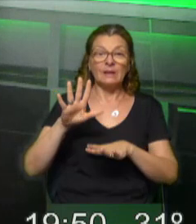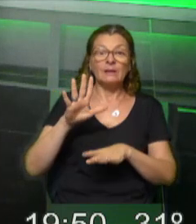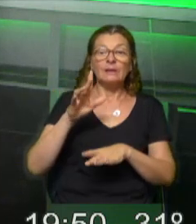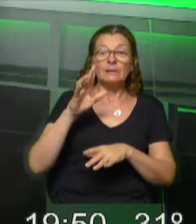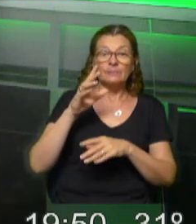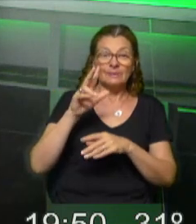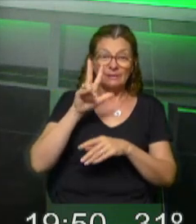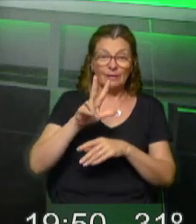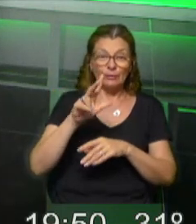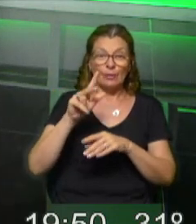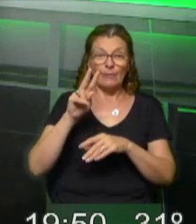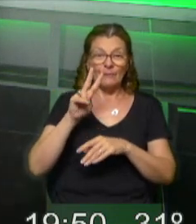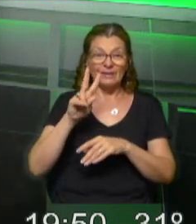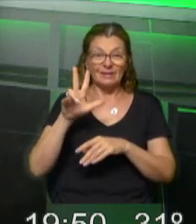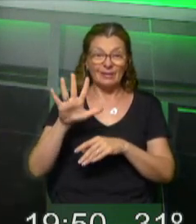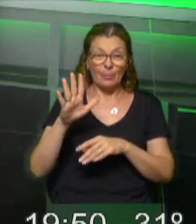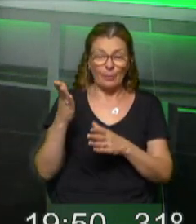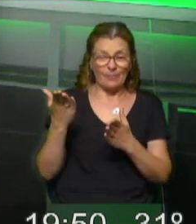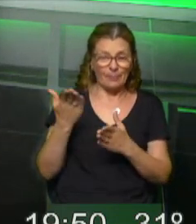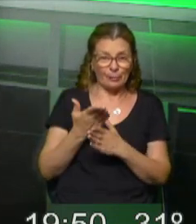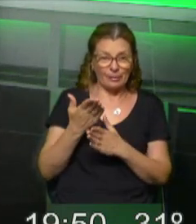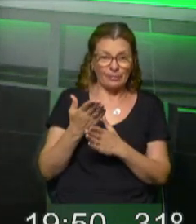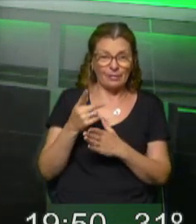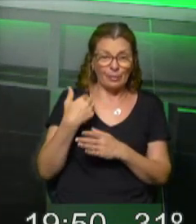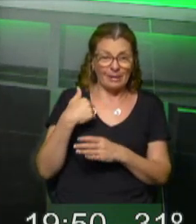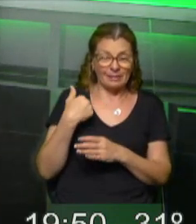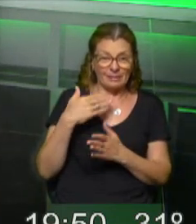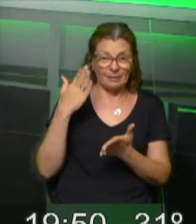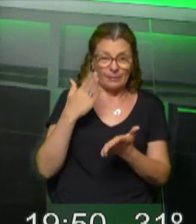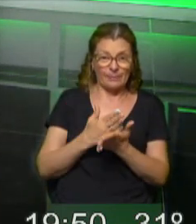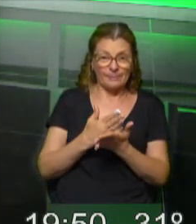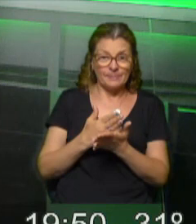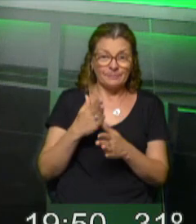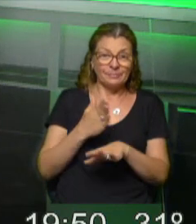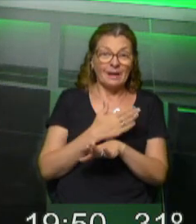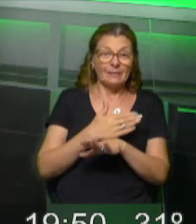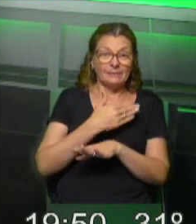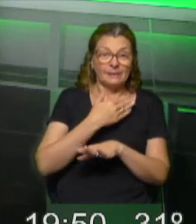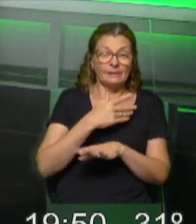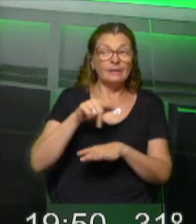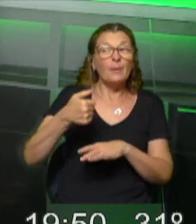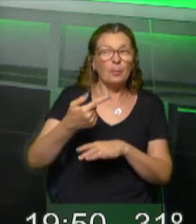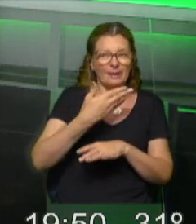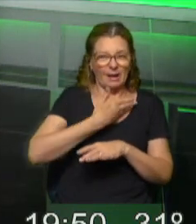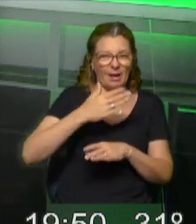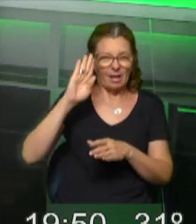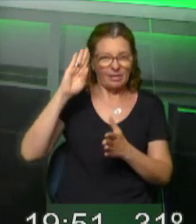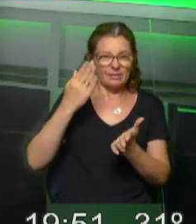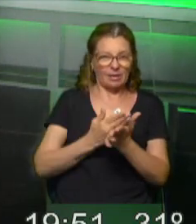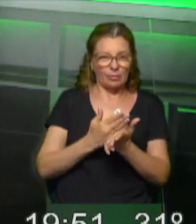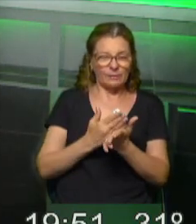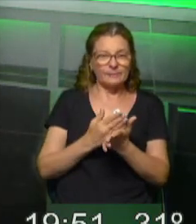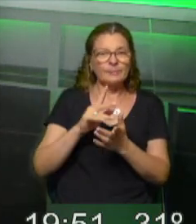eso es uno de los episodios de hiperinflación que tuvo Argentina en el último siglo La dictadura Exacto sí acá estamos en el